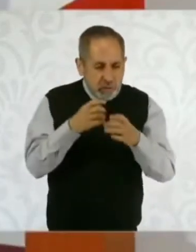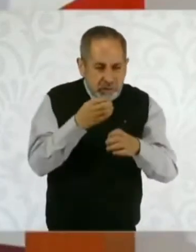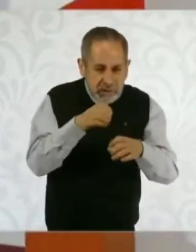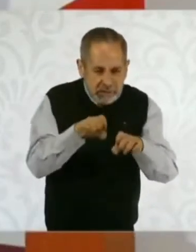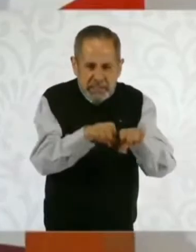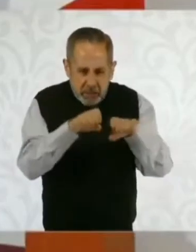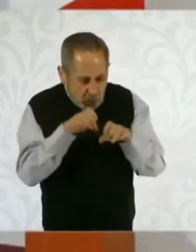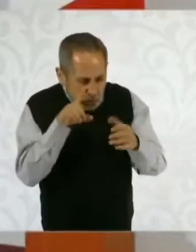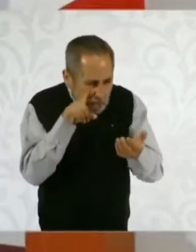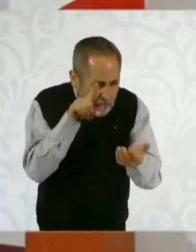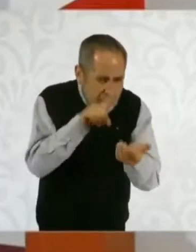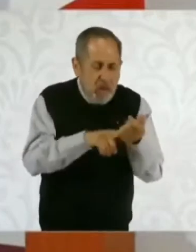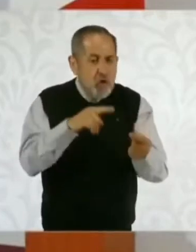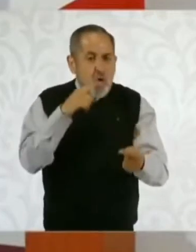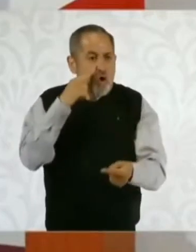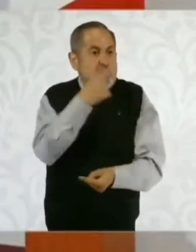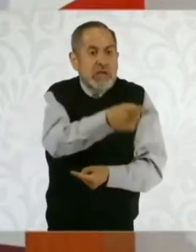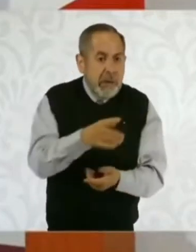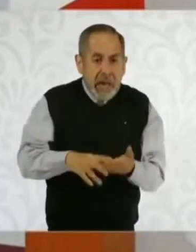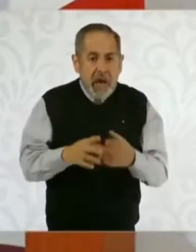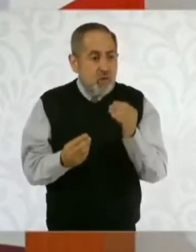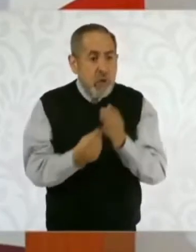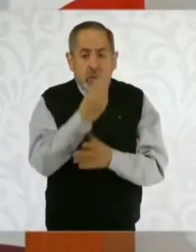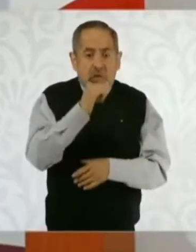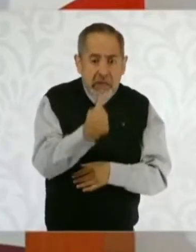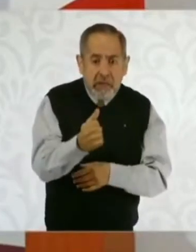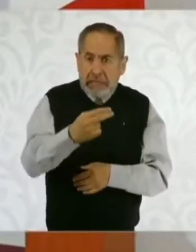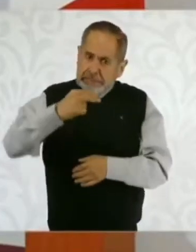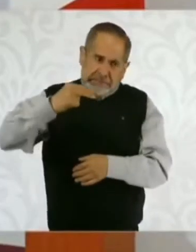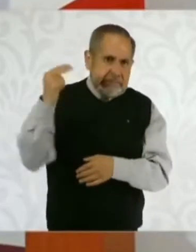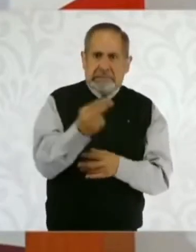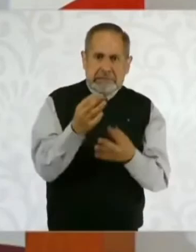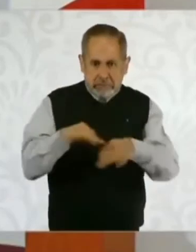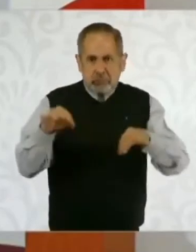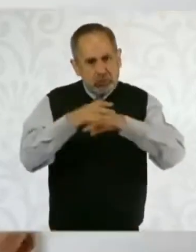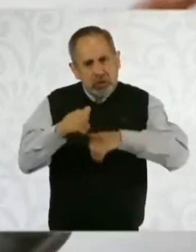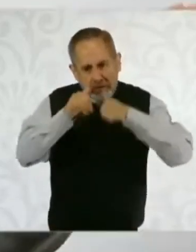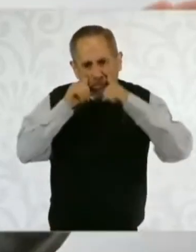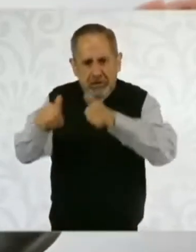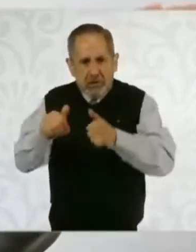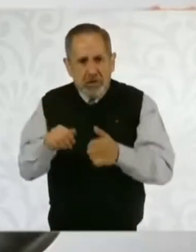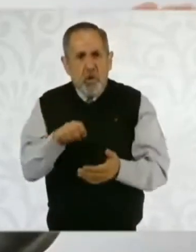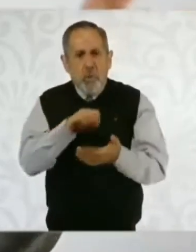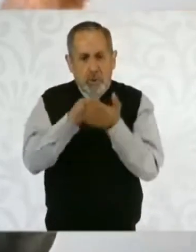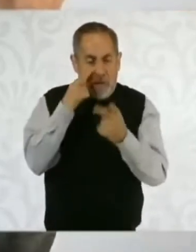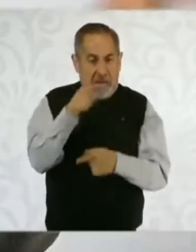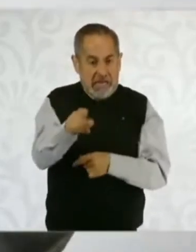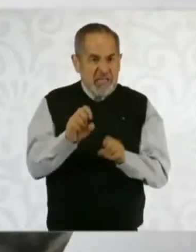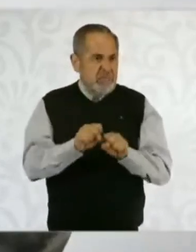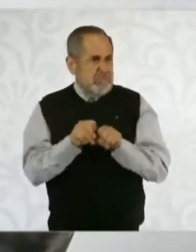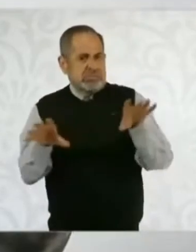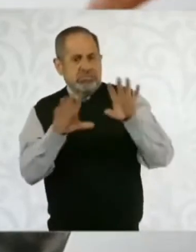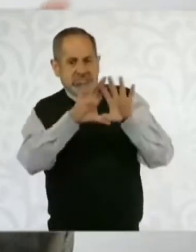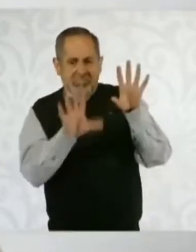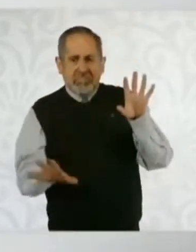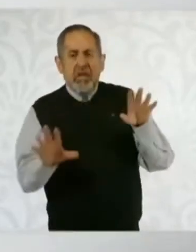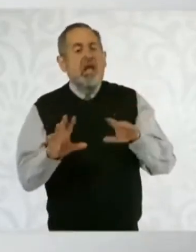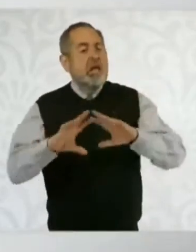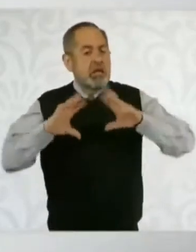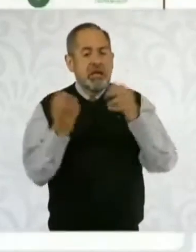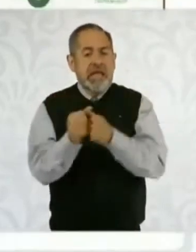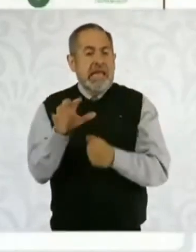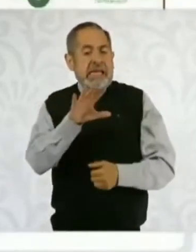no se ven, no se inauguran, pero que son fundamentales para la atención. Esta es la distribución que tenemos, son